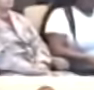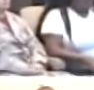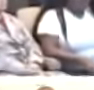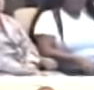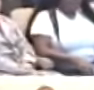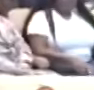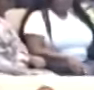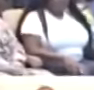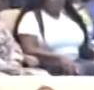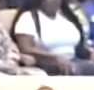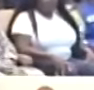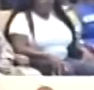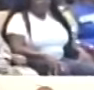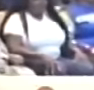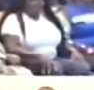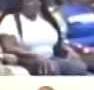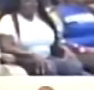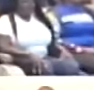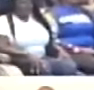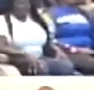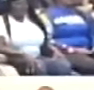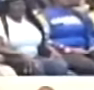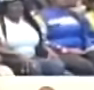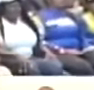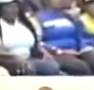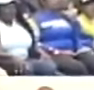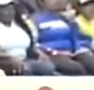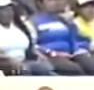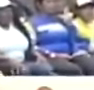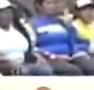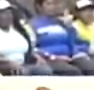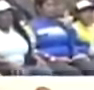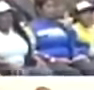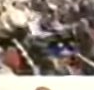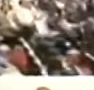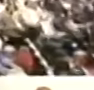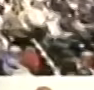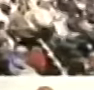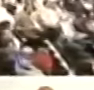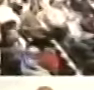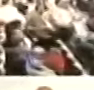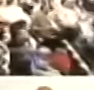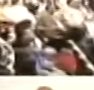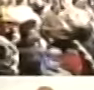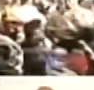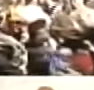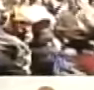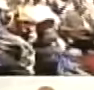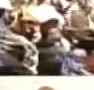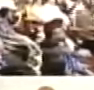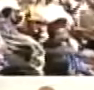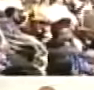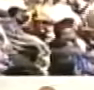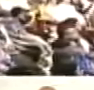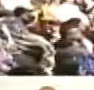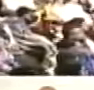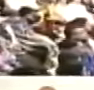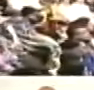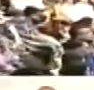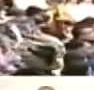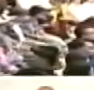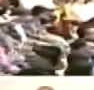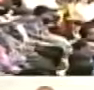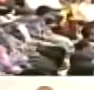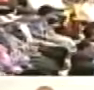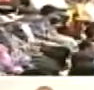Saludar, bueno, en esta jornada que vamos a desarrollar el día, en la tarde de hoy, están